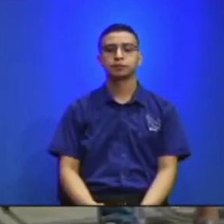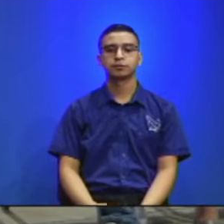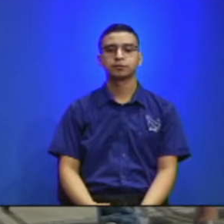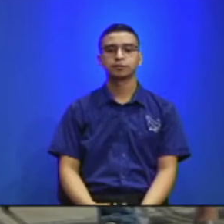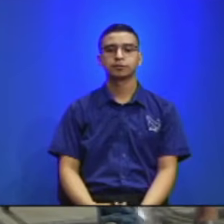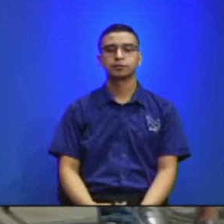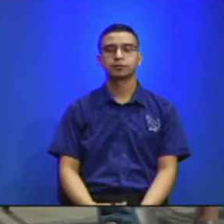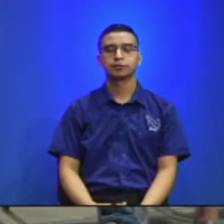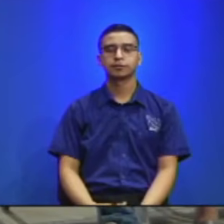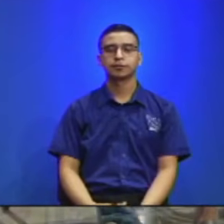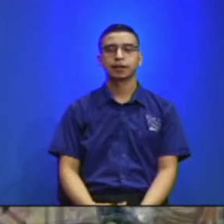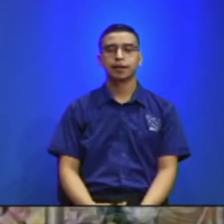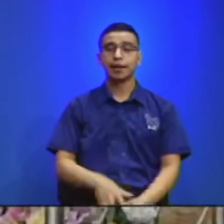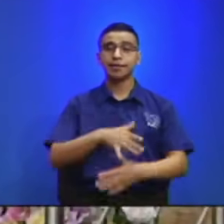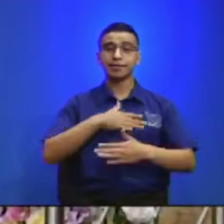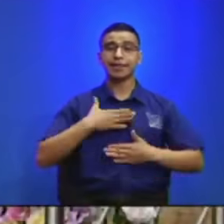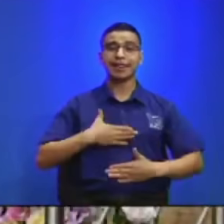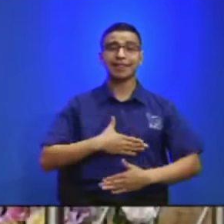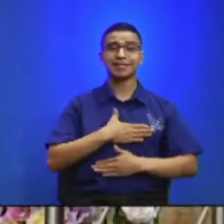es que es deleitarse